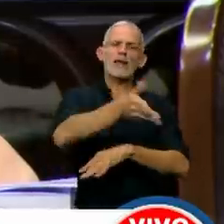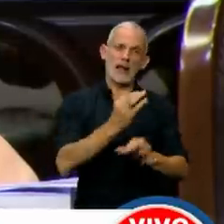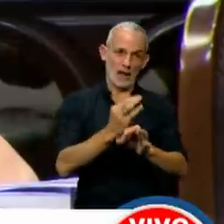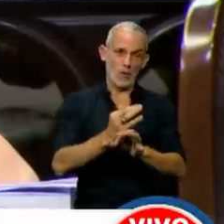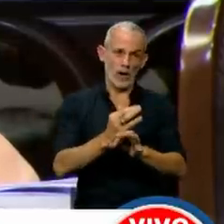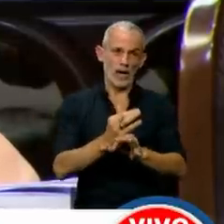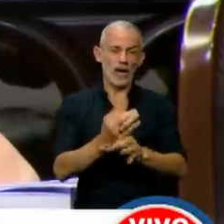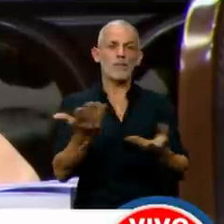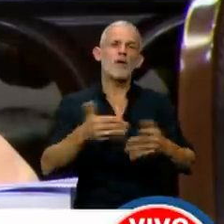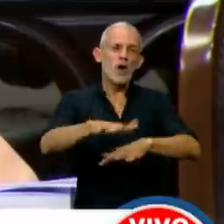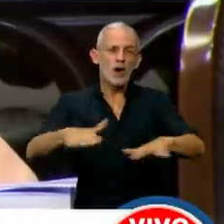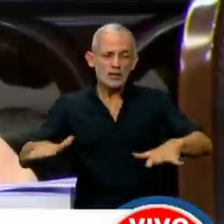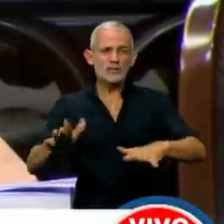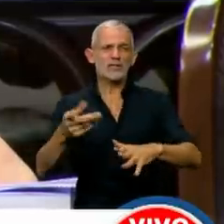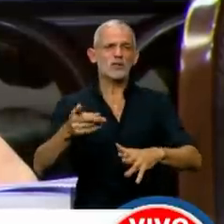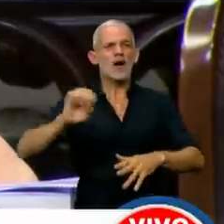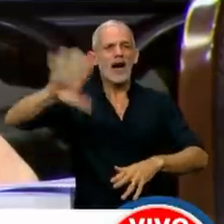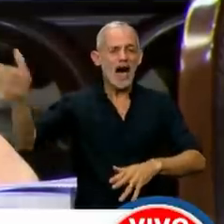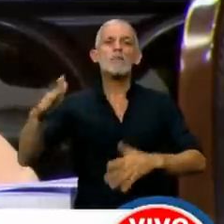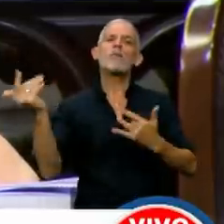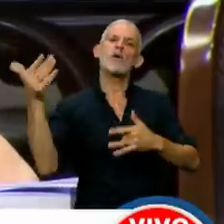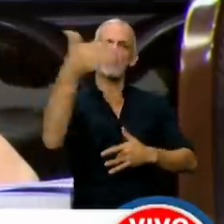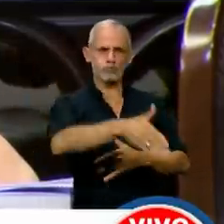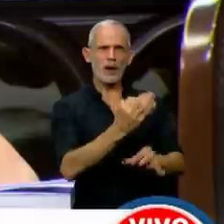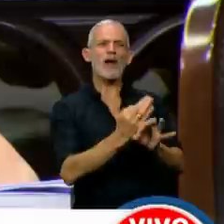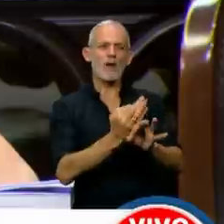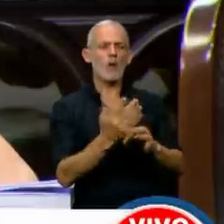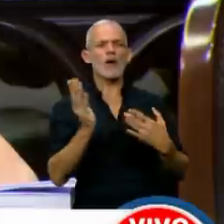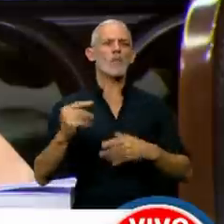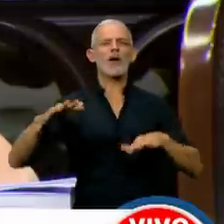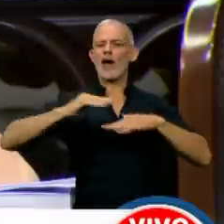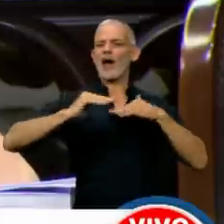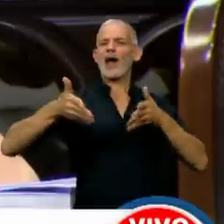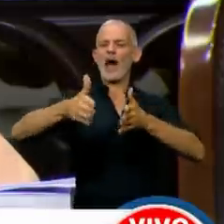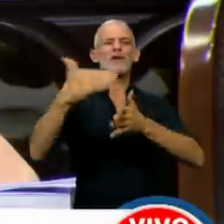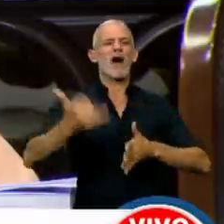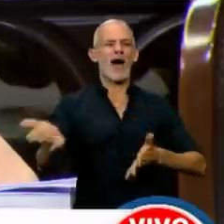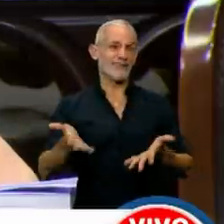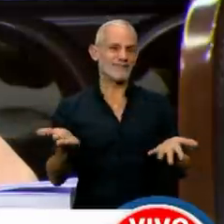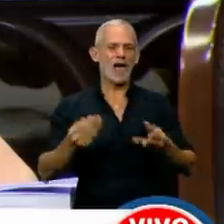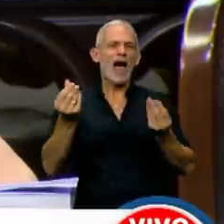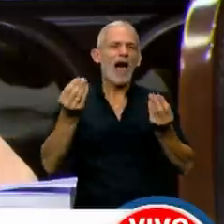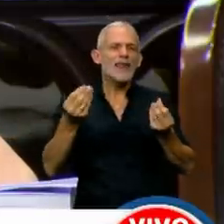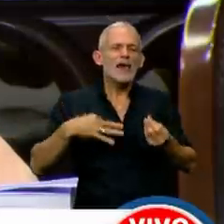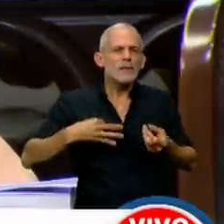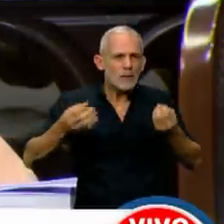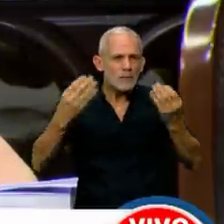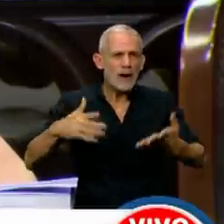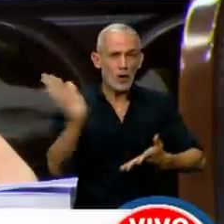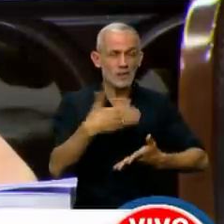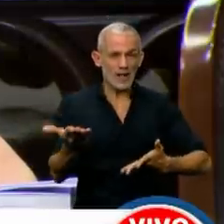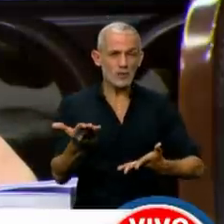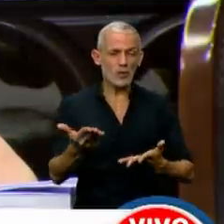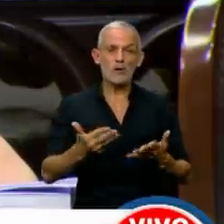sin los gurises que están en las zonas rurales significa que una mejor calidad de vida para toda la población pero